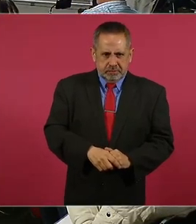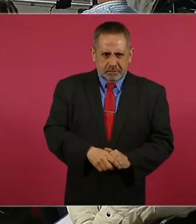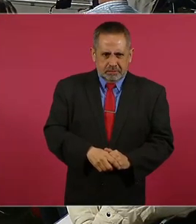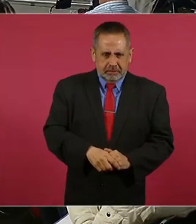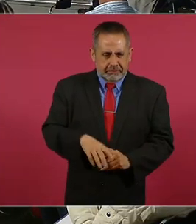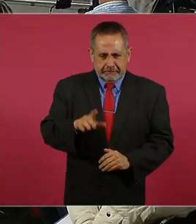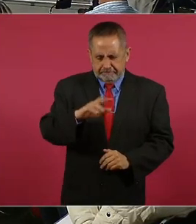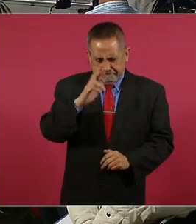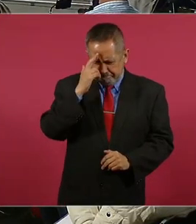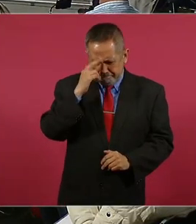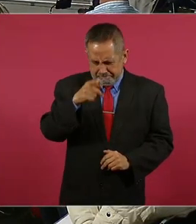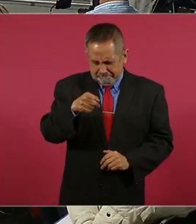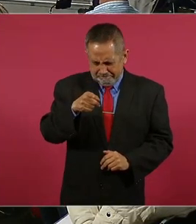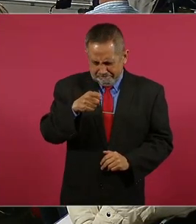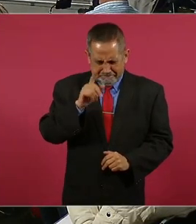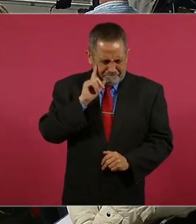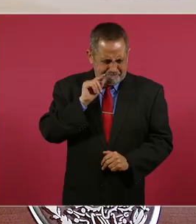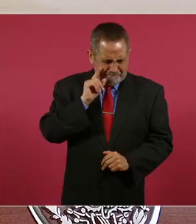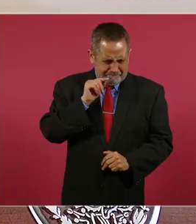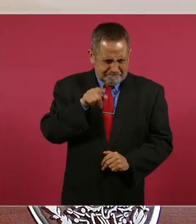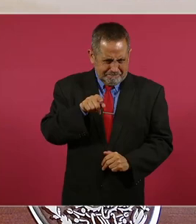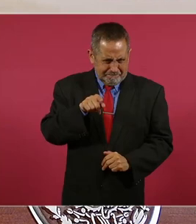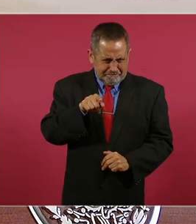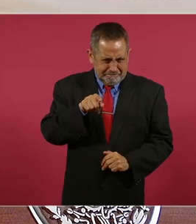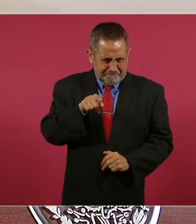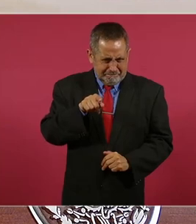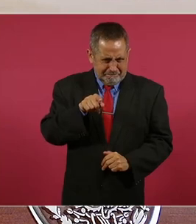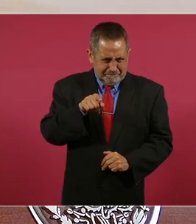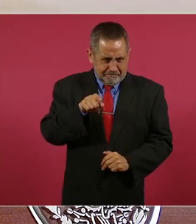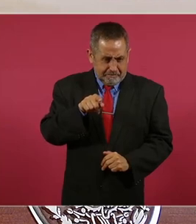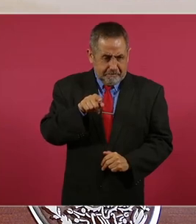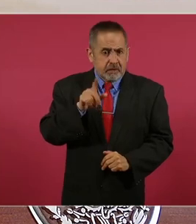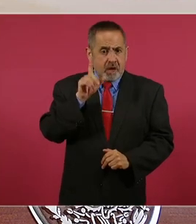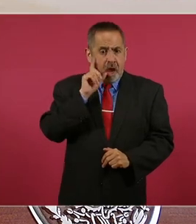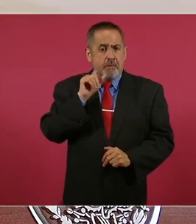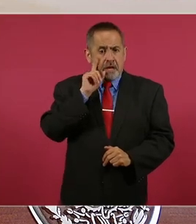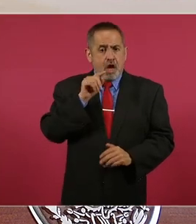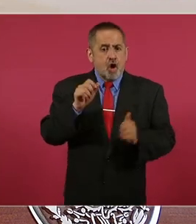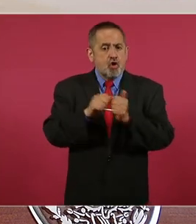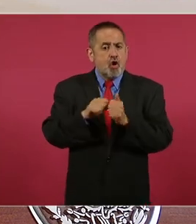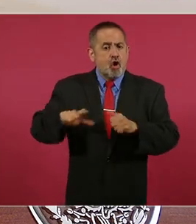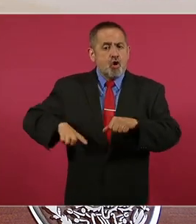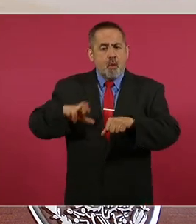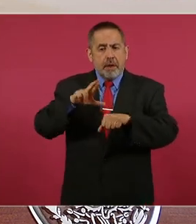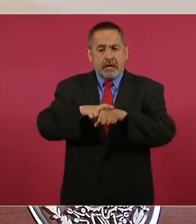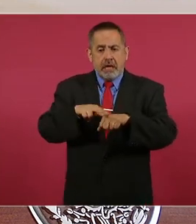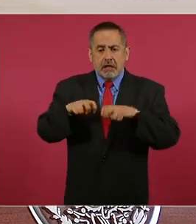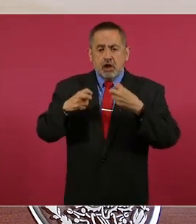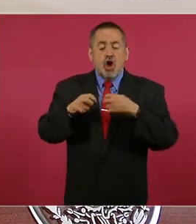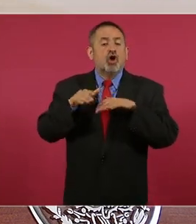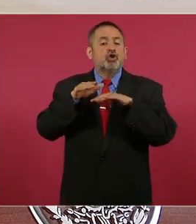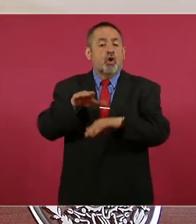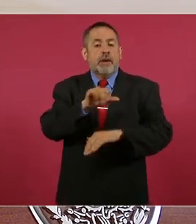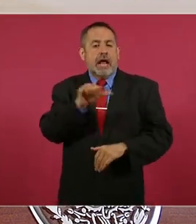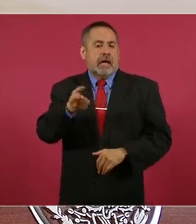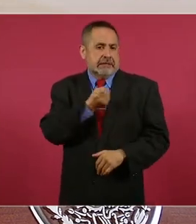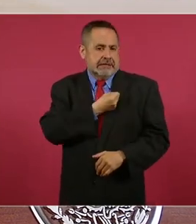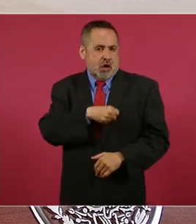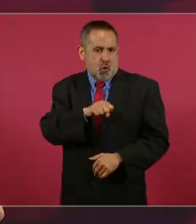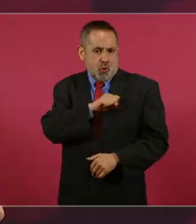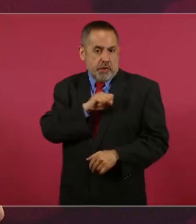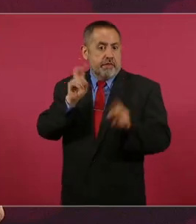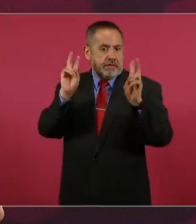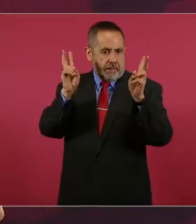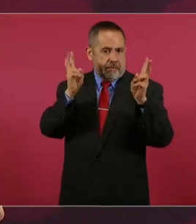No recuerdo. Mañana es. Ah, mañana estoy con los gobernadores por salud. Mañana es salud.